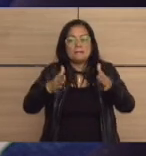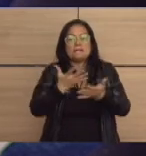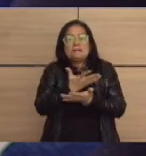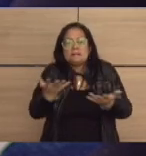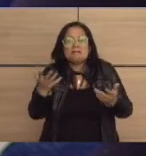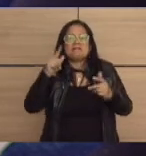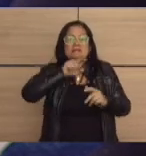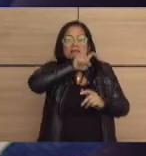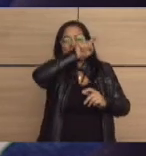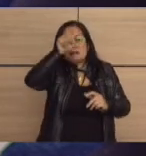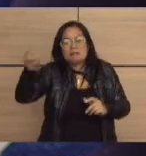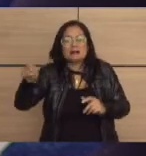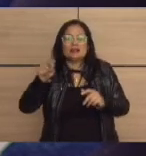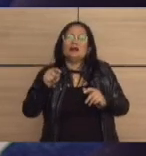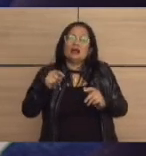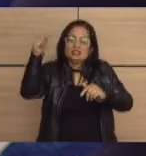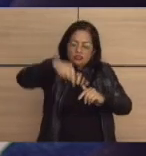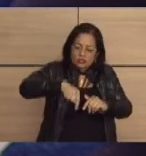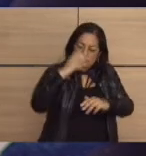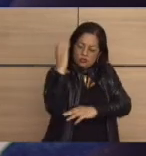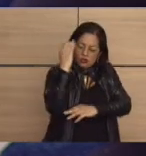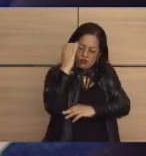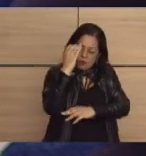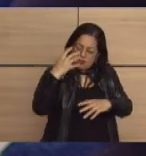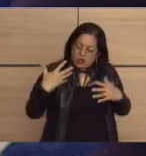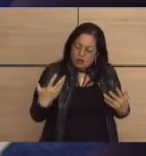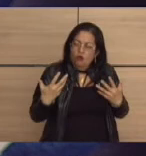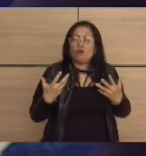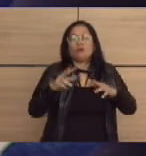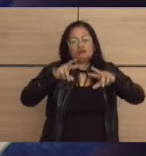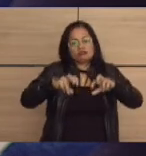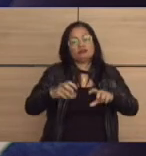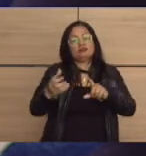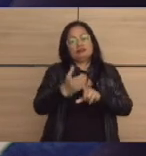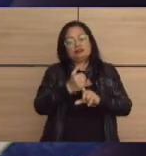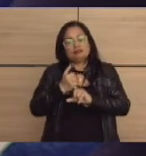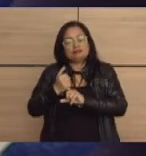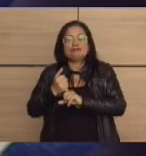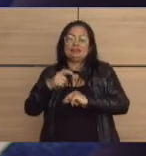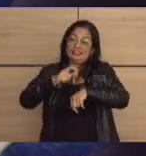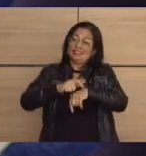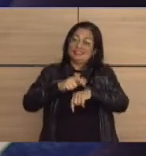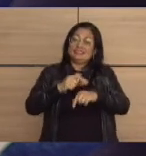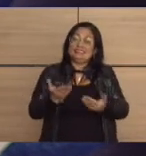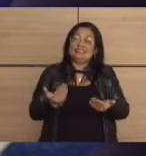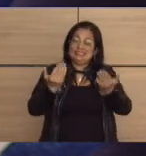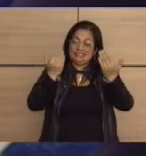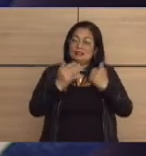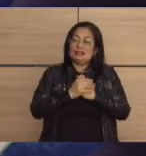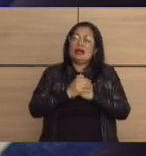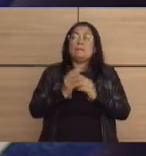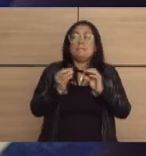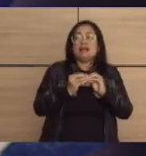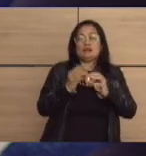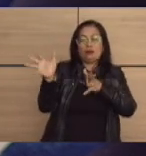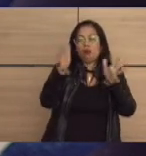viento nos ayudó mucho. El viento fue nuestro aliado en ese momento, y un viento empezó a soplar sobre